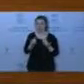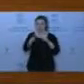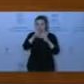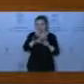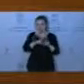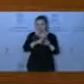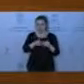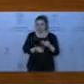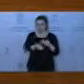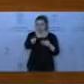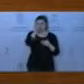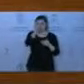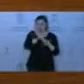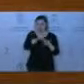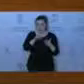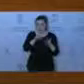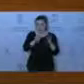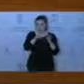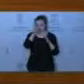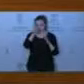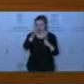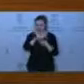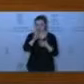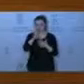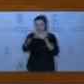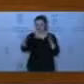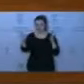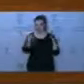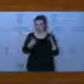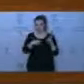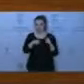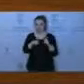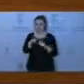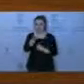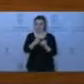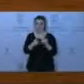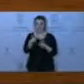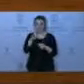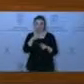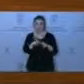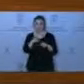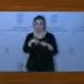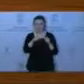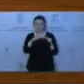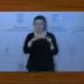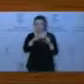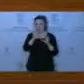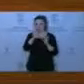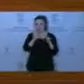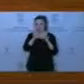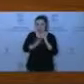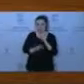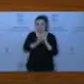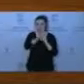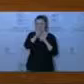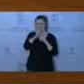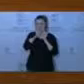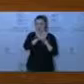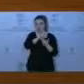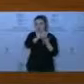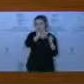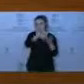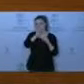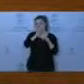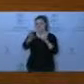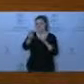periodo 2008-2015. El valor de la economía nominal de Asturias es inferior al 10%, pasando de 23.989 millones de